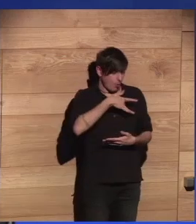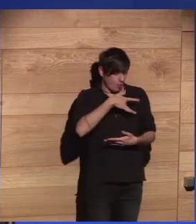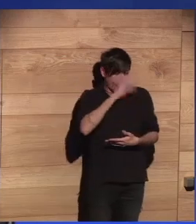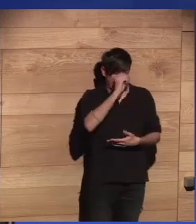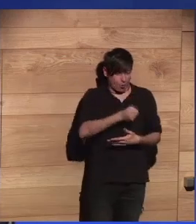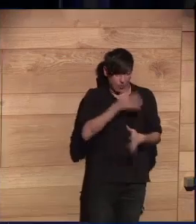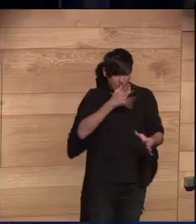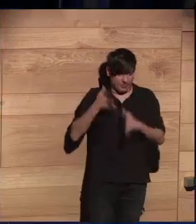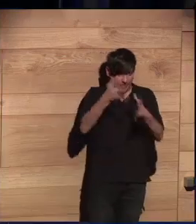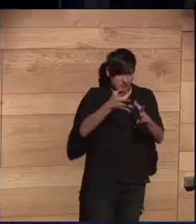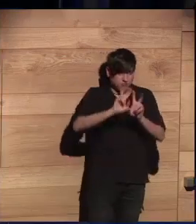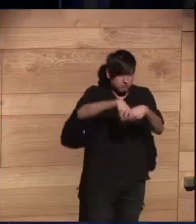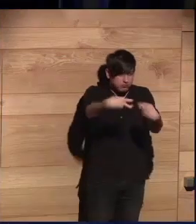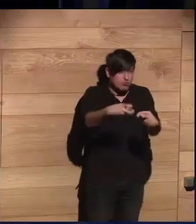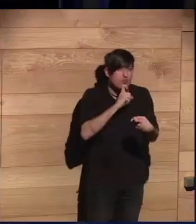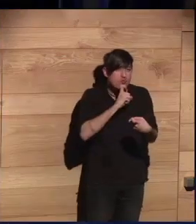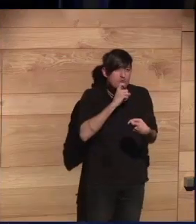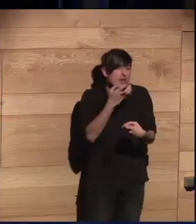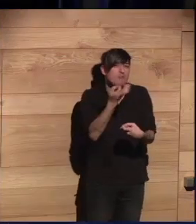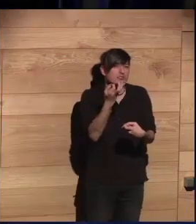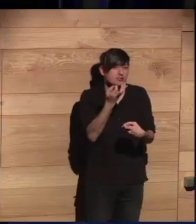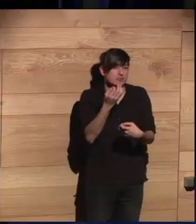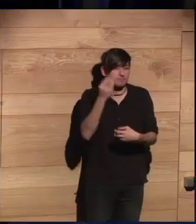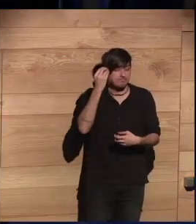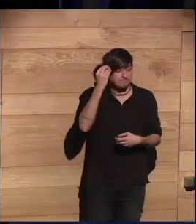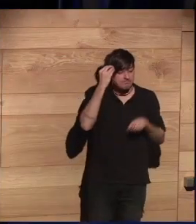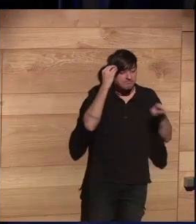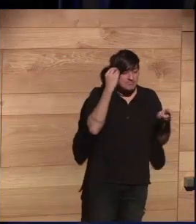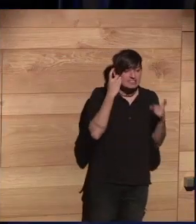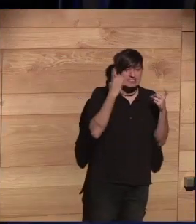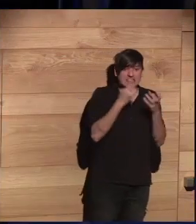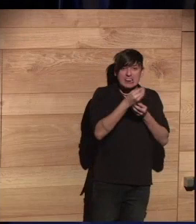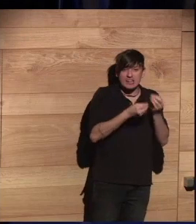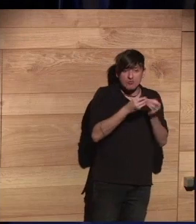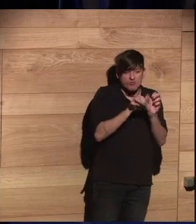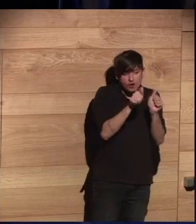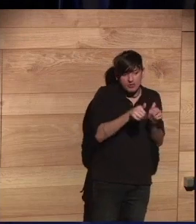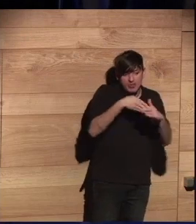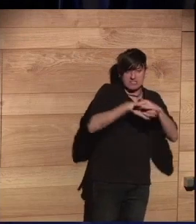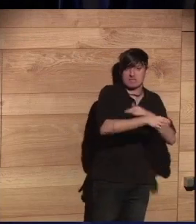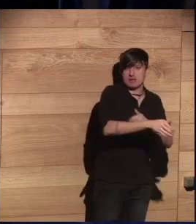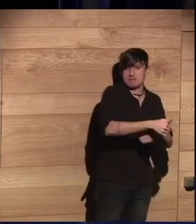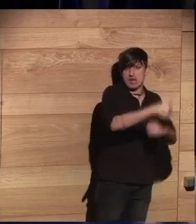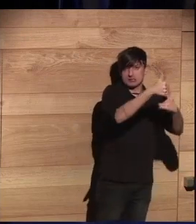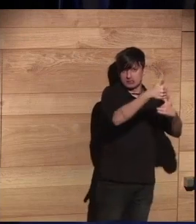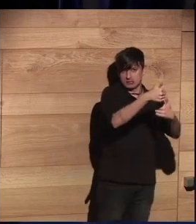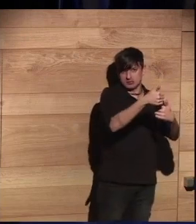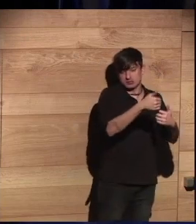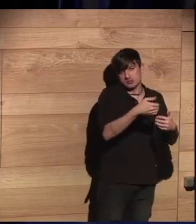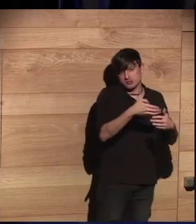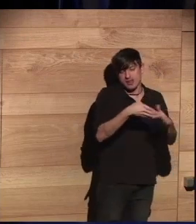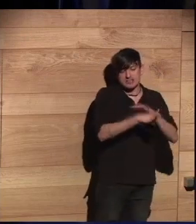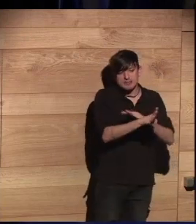años? Hombre, yo creo que también intenta hacer un formato un poco más accesible en cuanto a que pueda... No accesibles